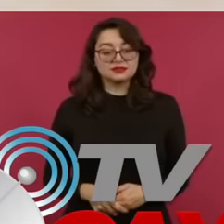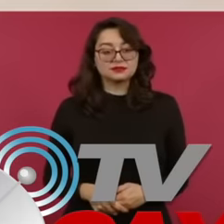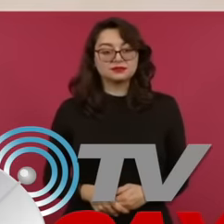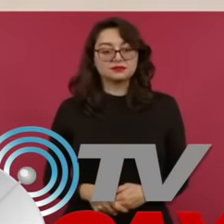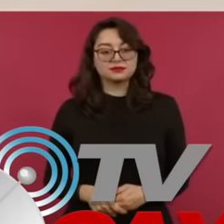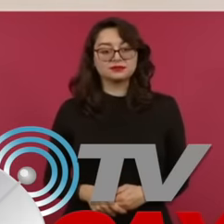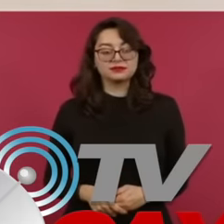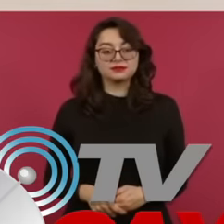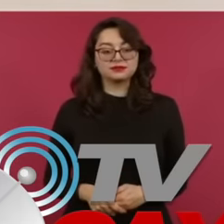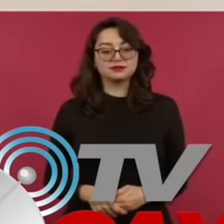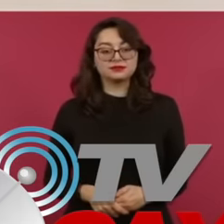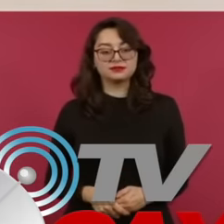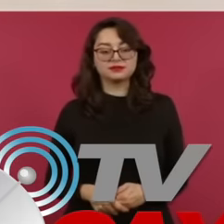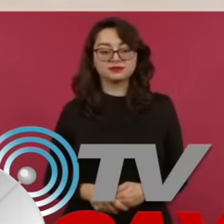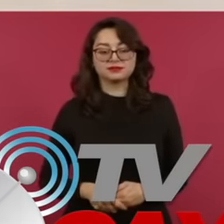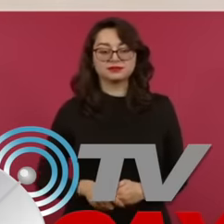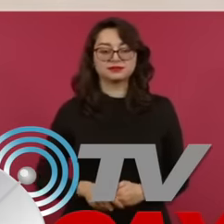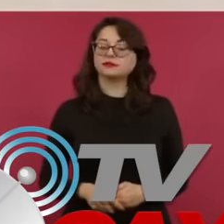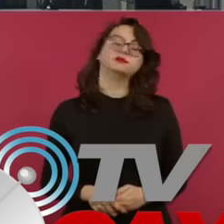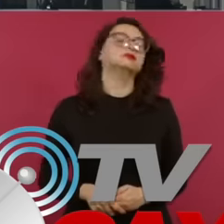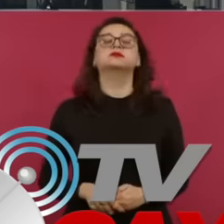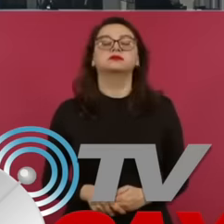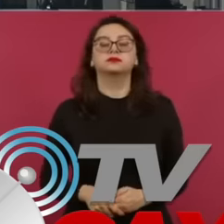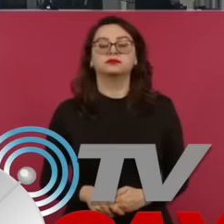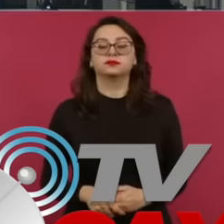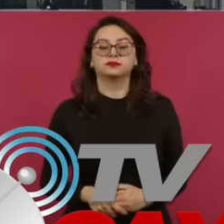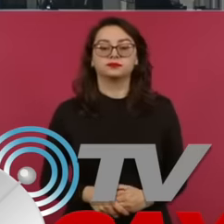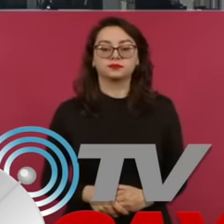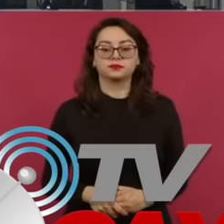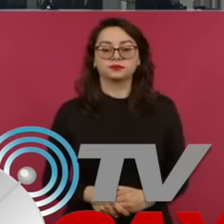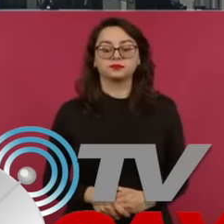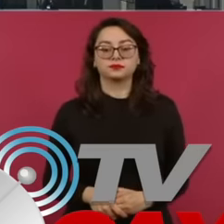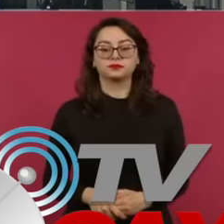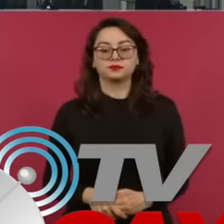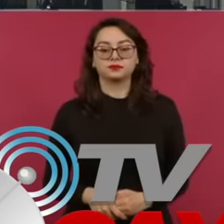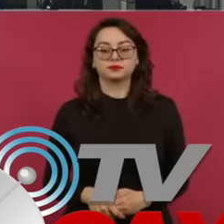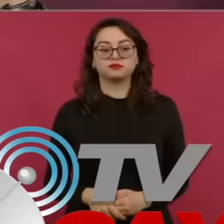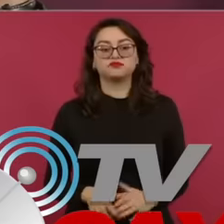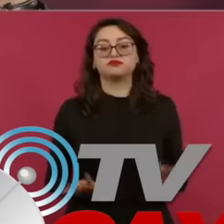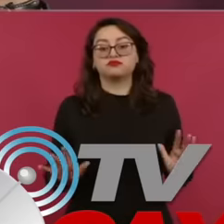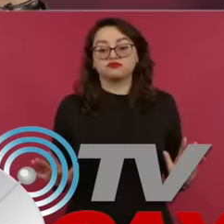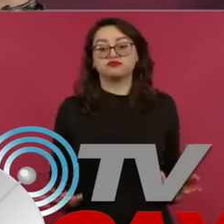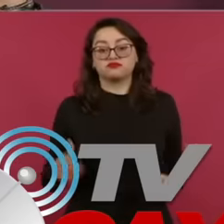a ver qué responden. Yo les voy a informar.